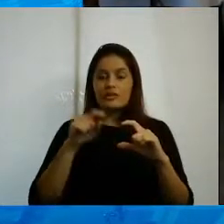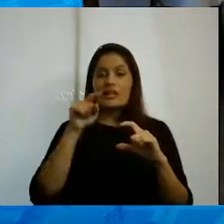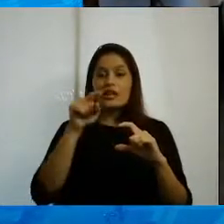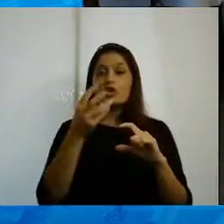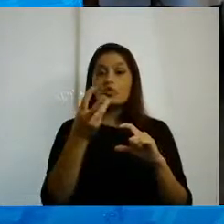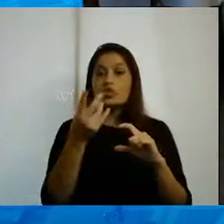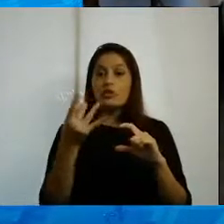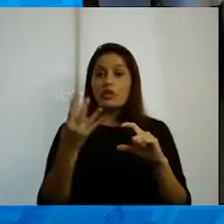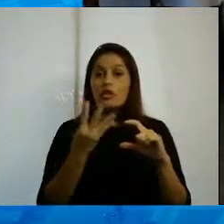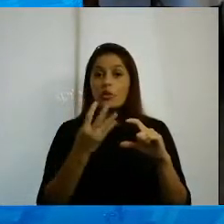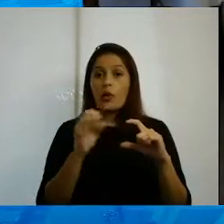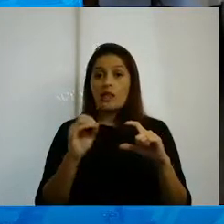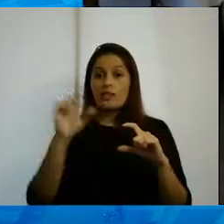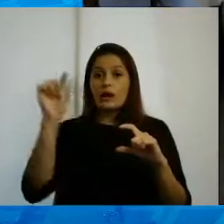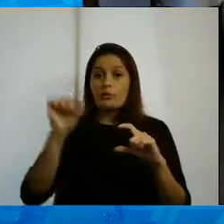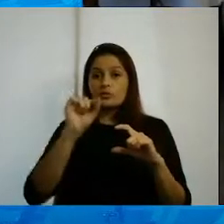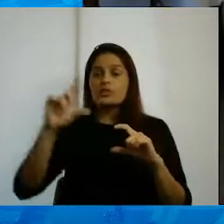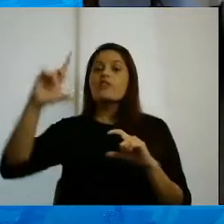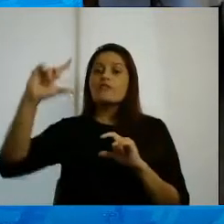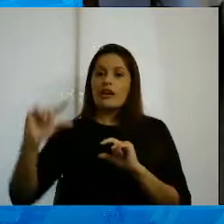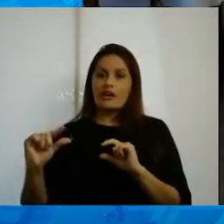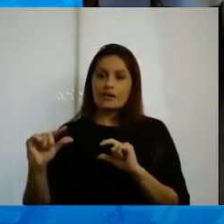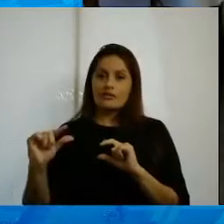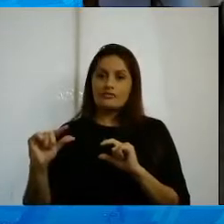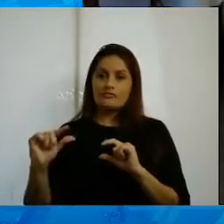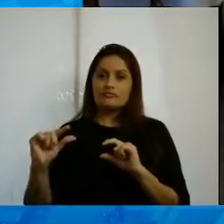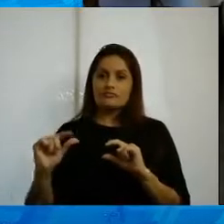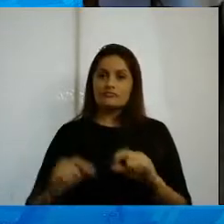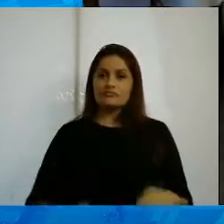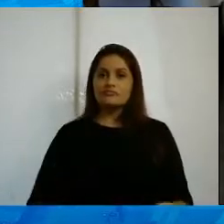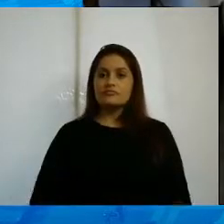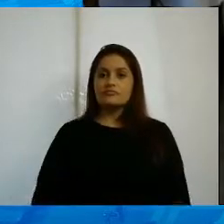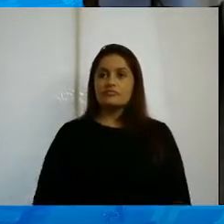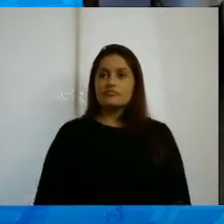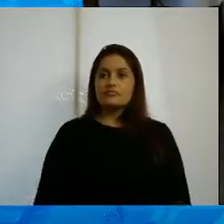del 42% va a bajar. Solo eso.